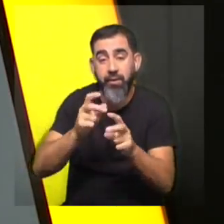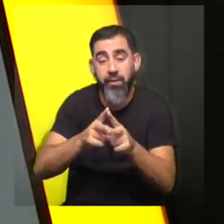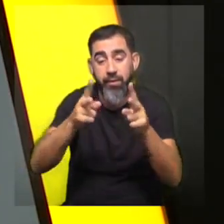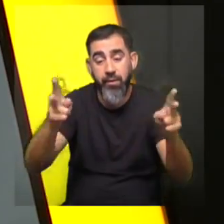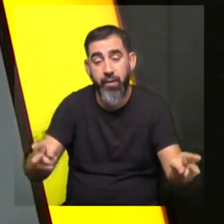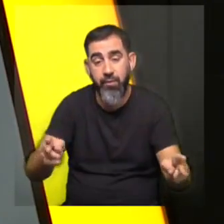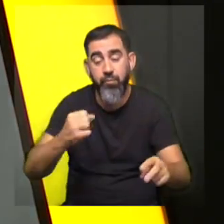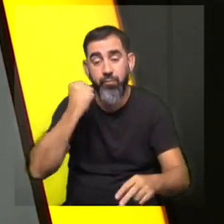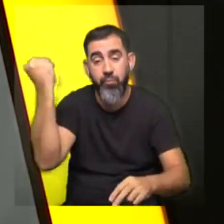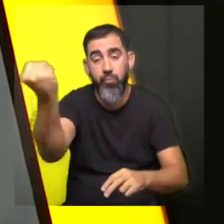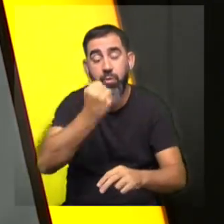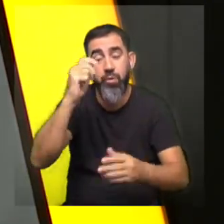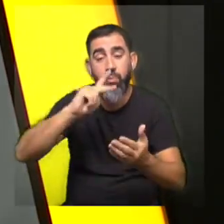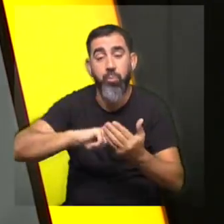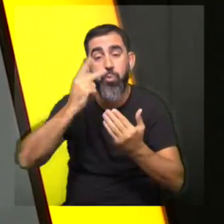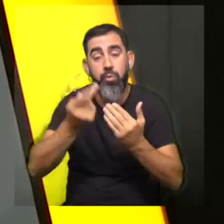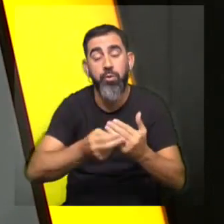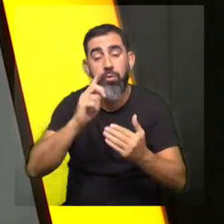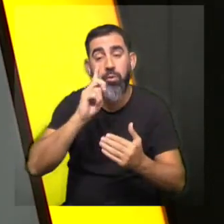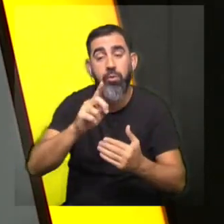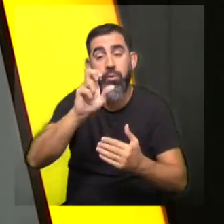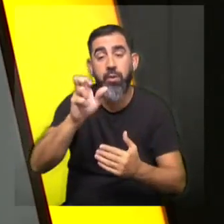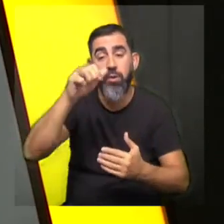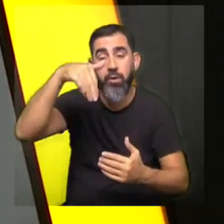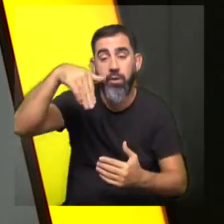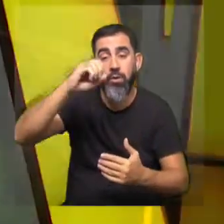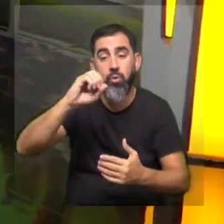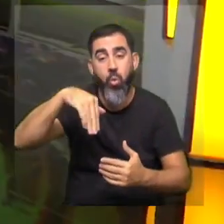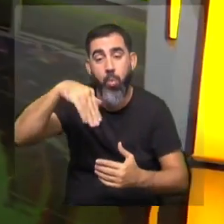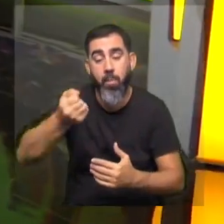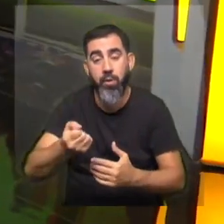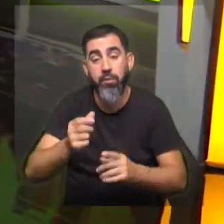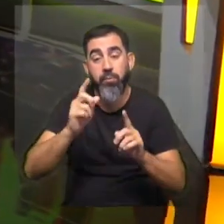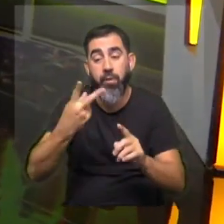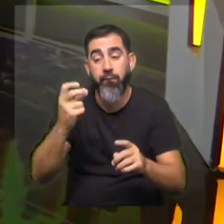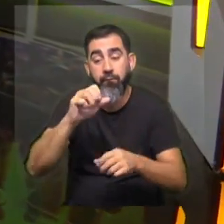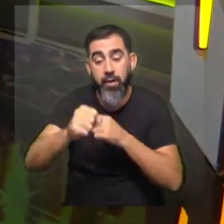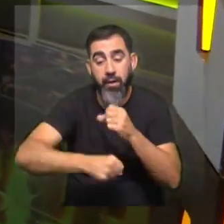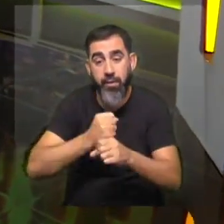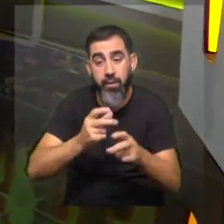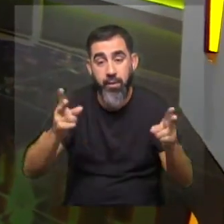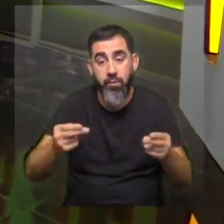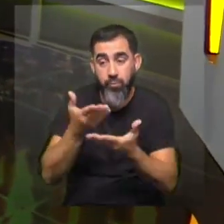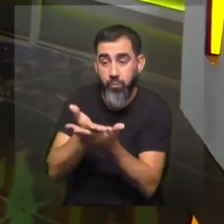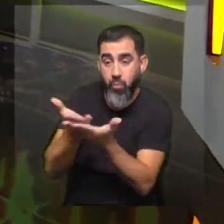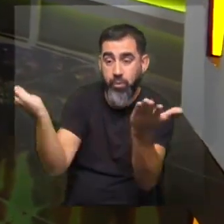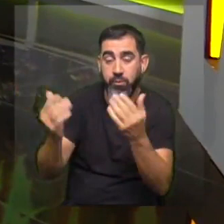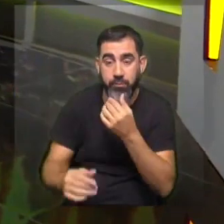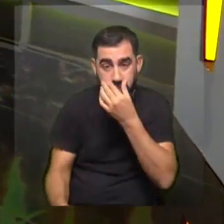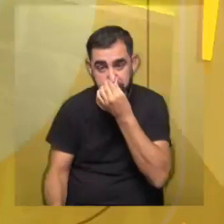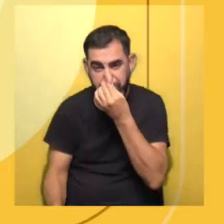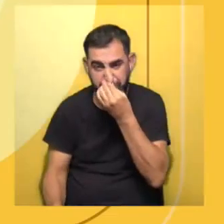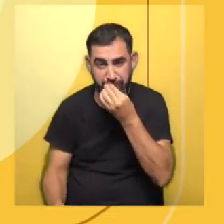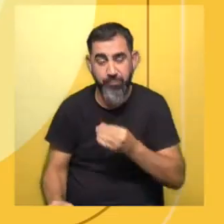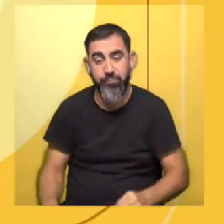Este hito del proyecto Genoma Humano y lo que ha sucedido en estos 20 años. Basta ver esta placa que vamos a compartir ahora para